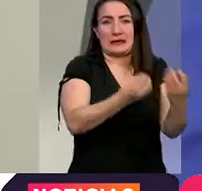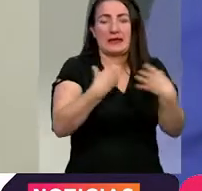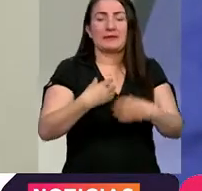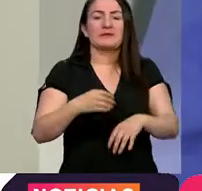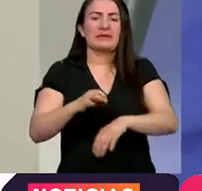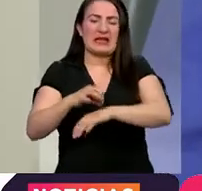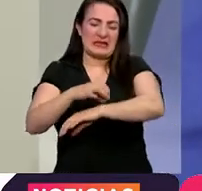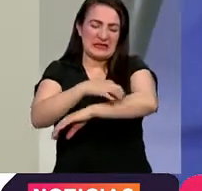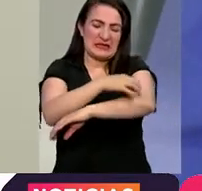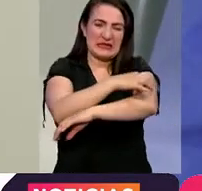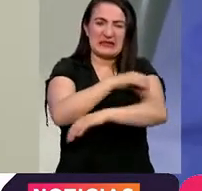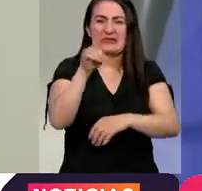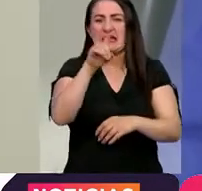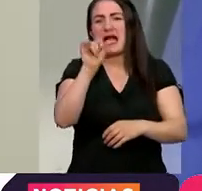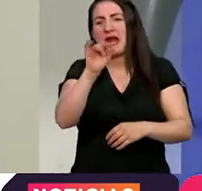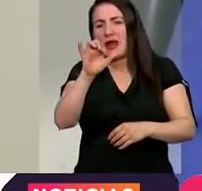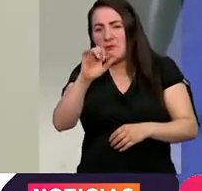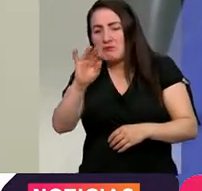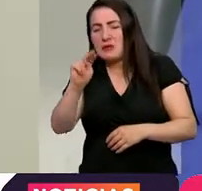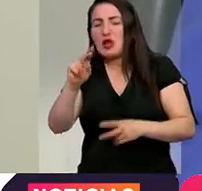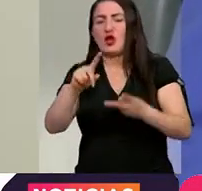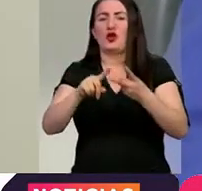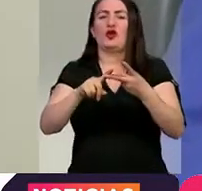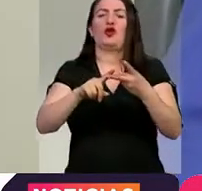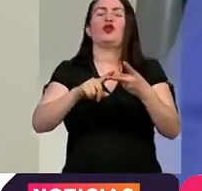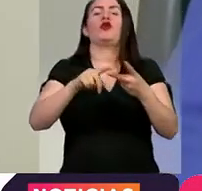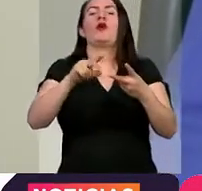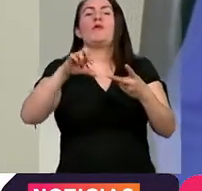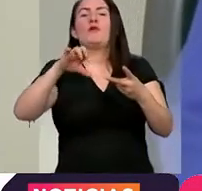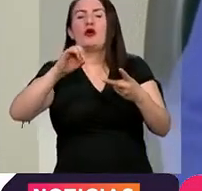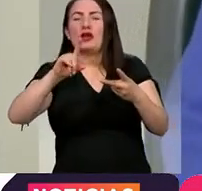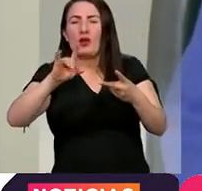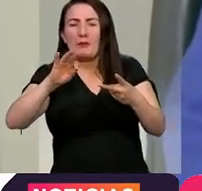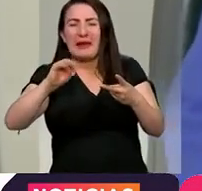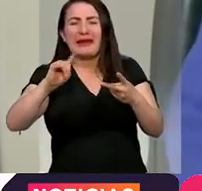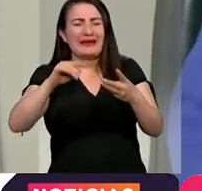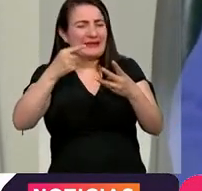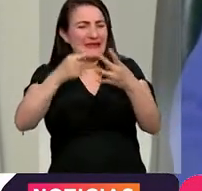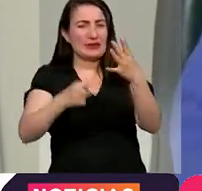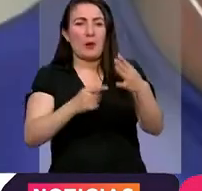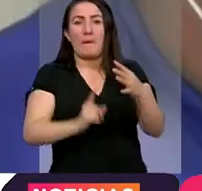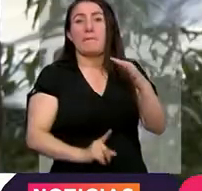sarampión, la difteria y la poliomielitis son enfermedades altamente contagiosas que pueden incluso causar la muerte.